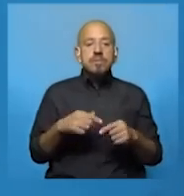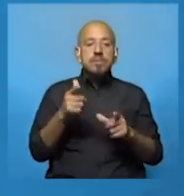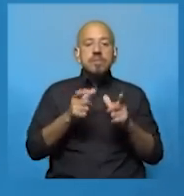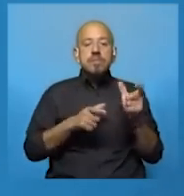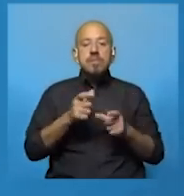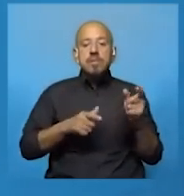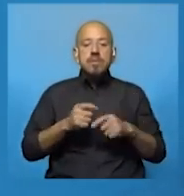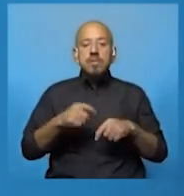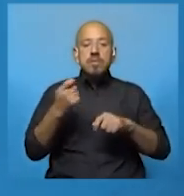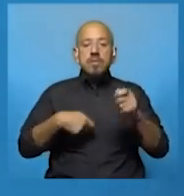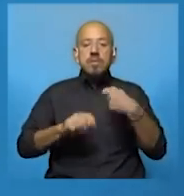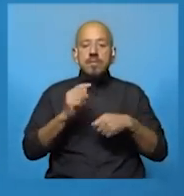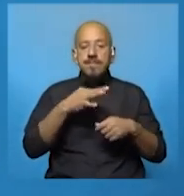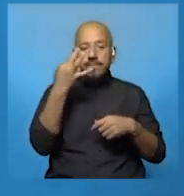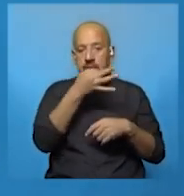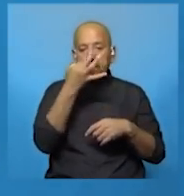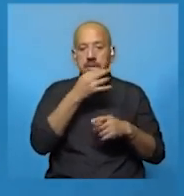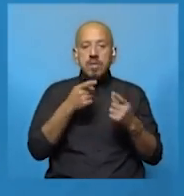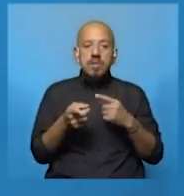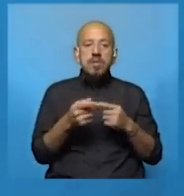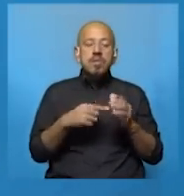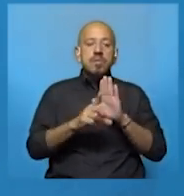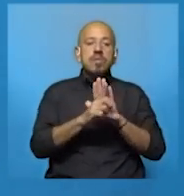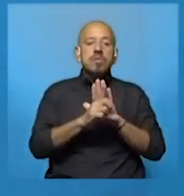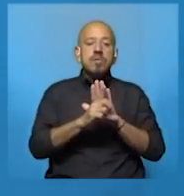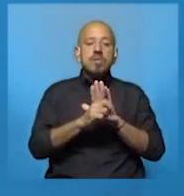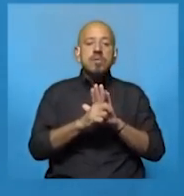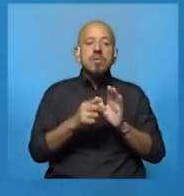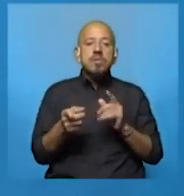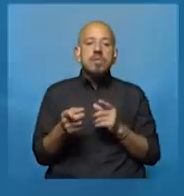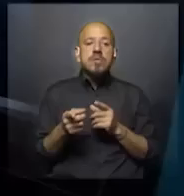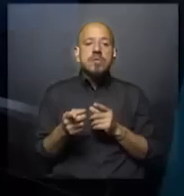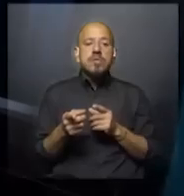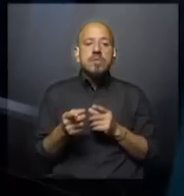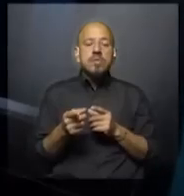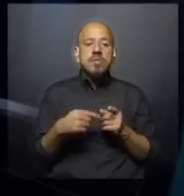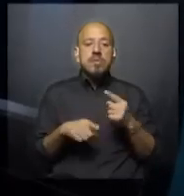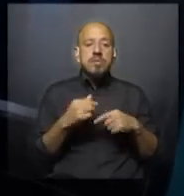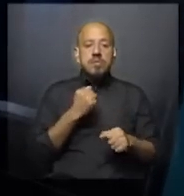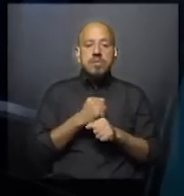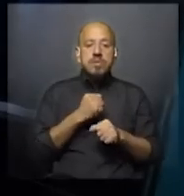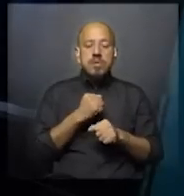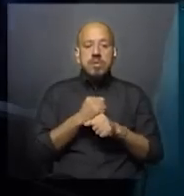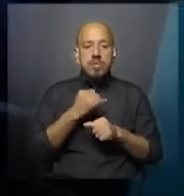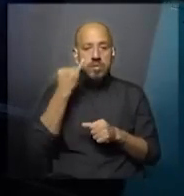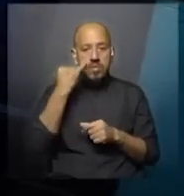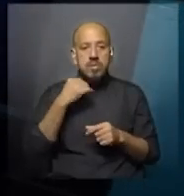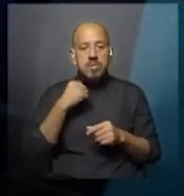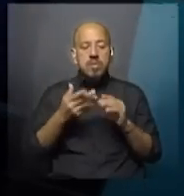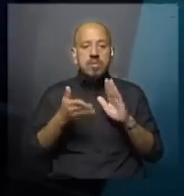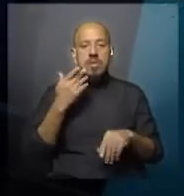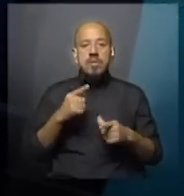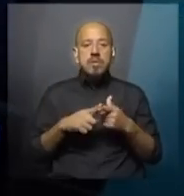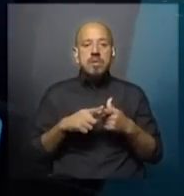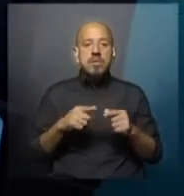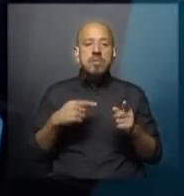vende drogas pero claramente es el público objetivo de una ley en el marco de una división del trabajo sexual o sea es algo más grande pero